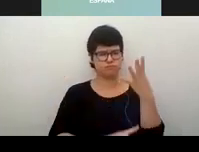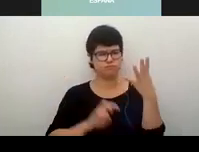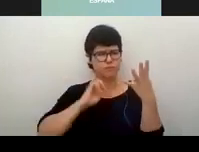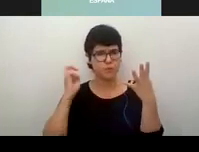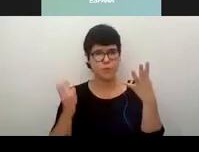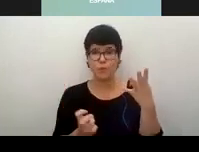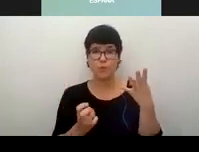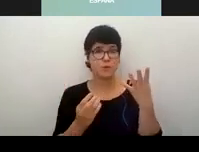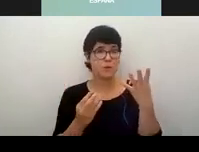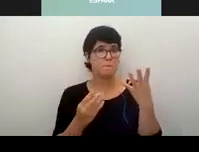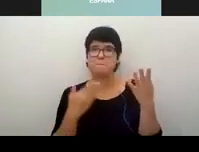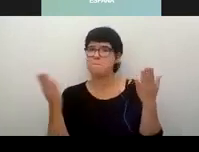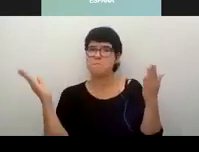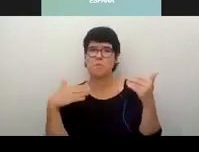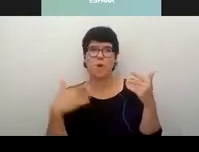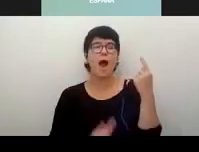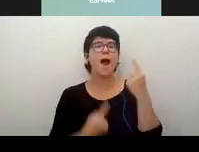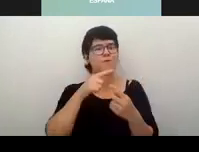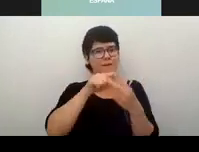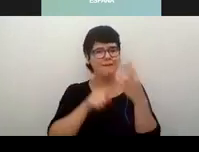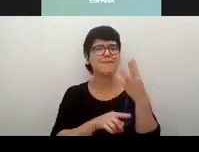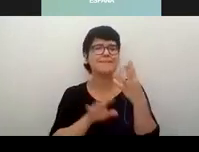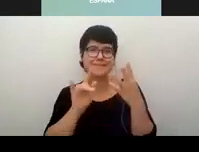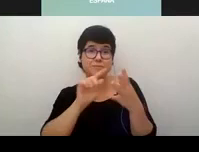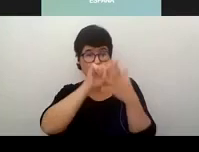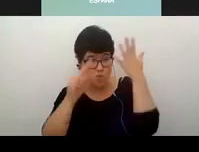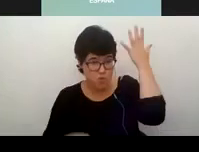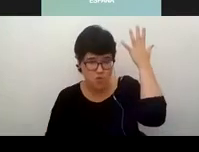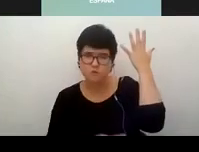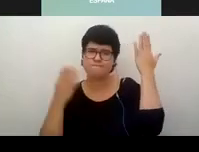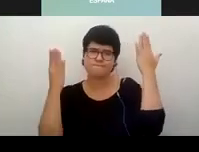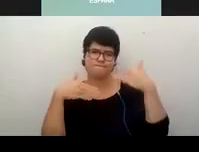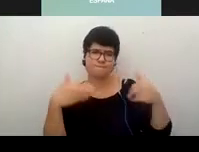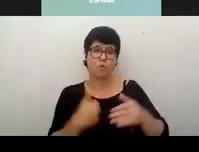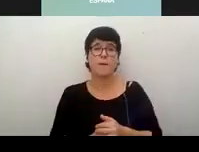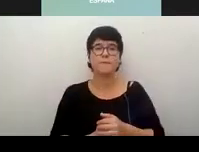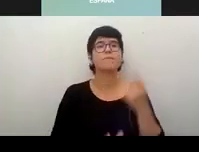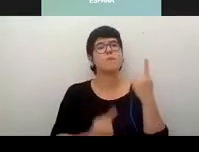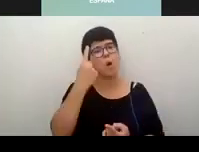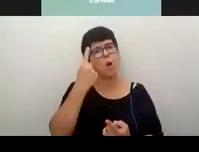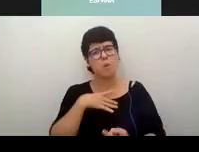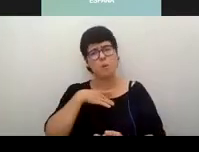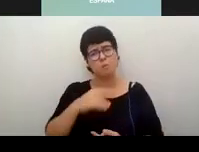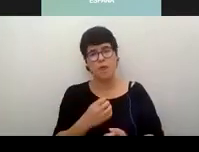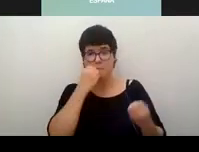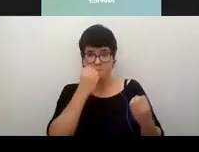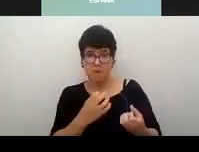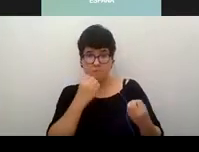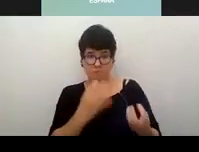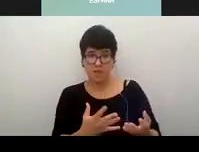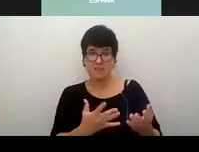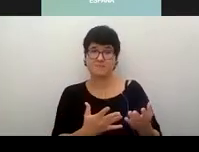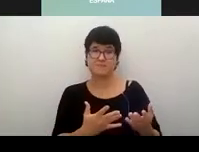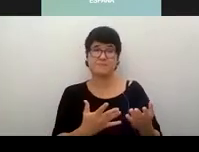tenemos. Tenemos unas cuantas que a lo mejor son adecuadas, puede ser que sean adecuadas, pero una microbiota